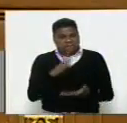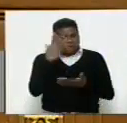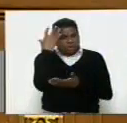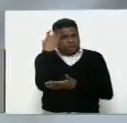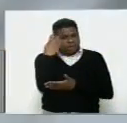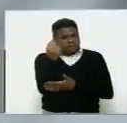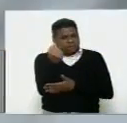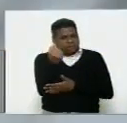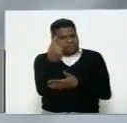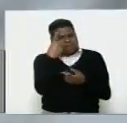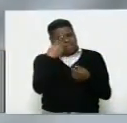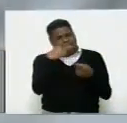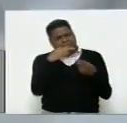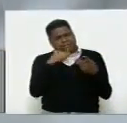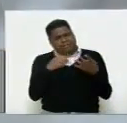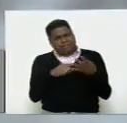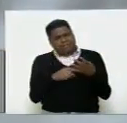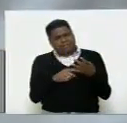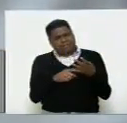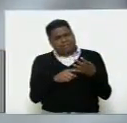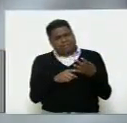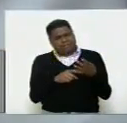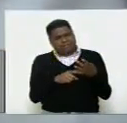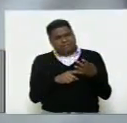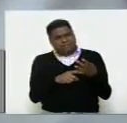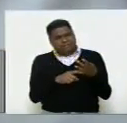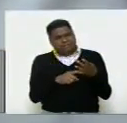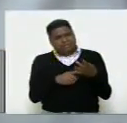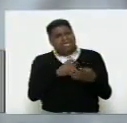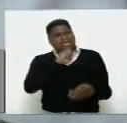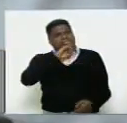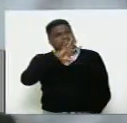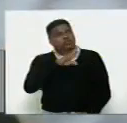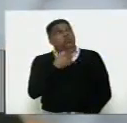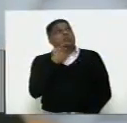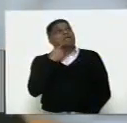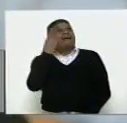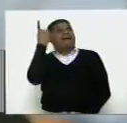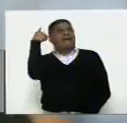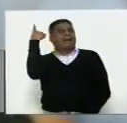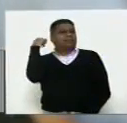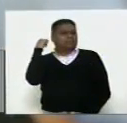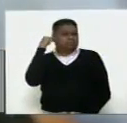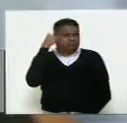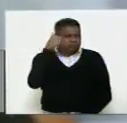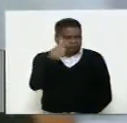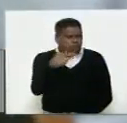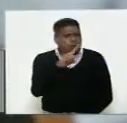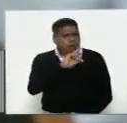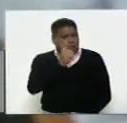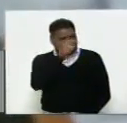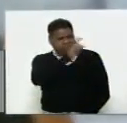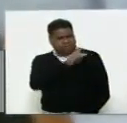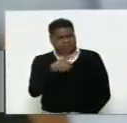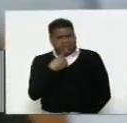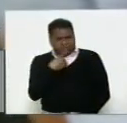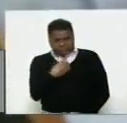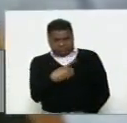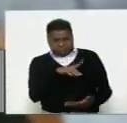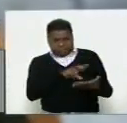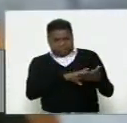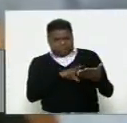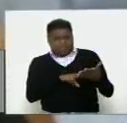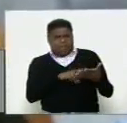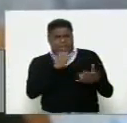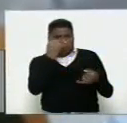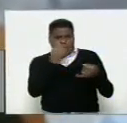las cosas hay que ir a la historia. Decía Bebel que la última